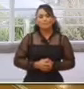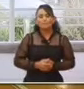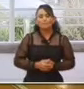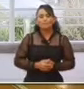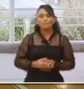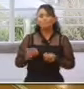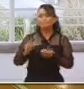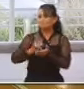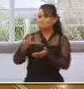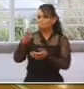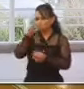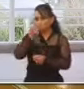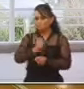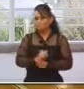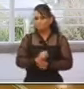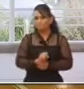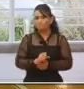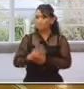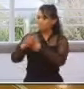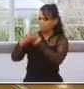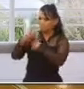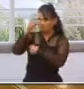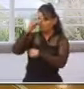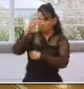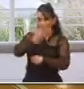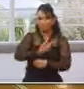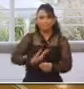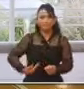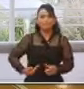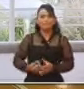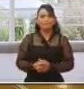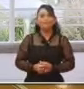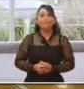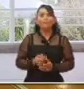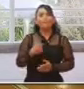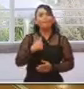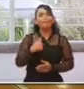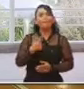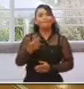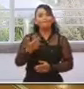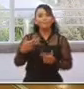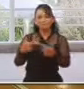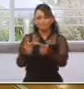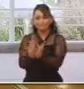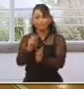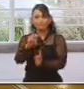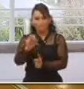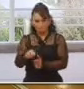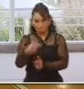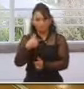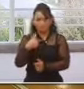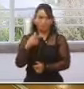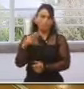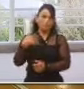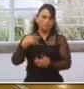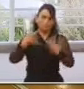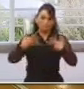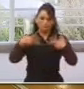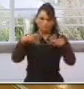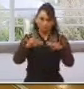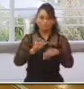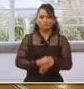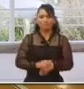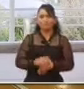Muchas gracias, secretario. Con su permiso, señor presidente. A nombre de las y los regidores del Partido Acción Nacional, hoy se cumple con